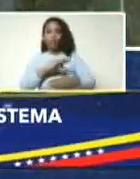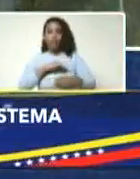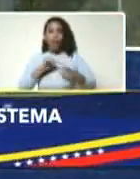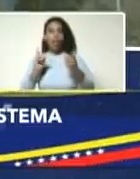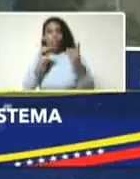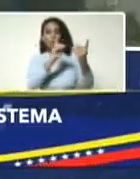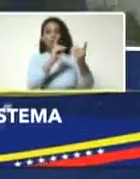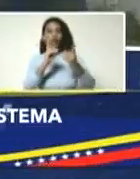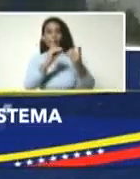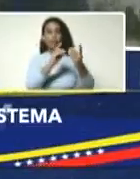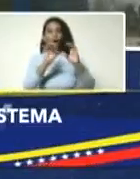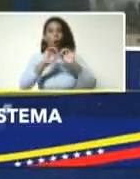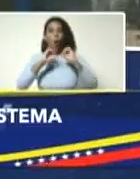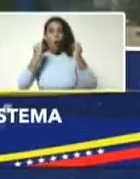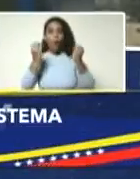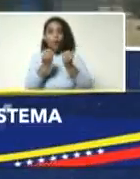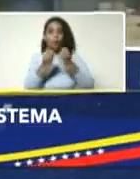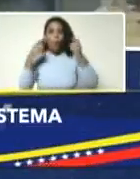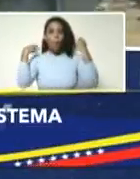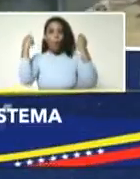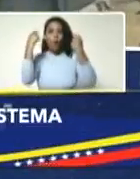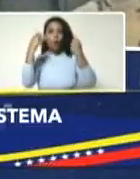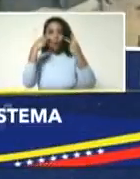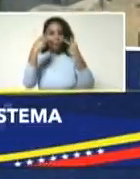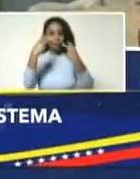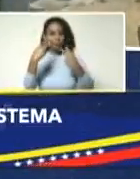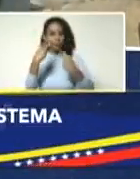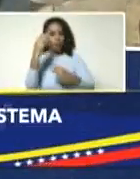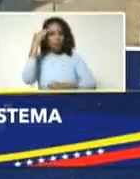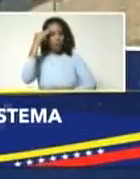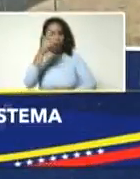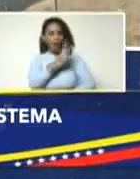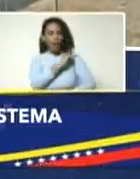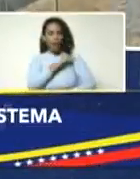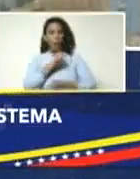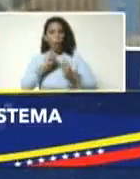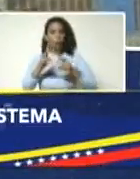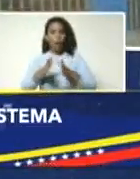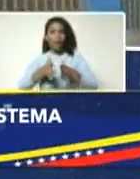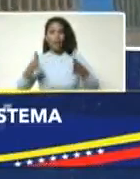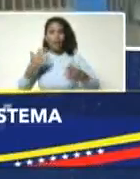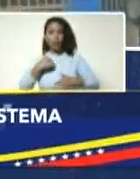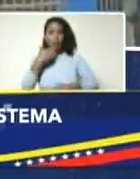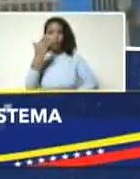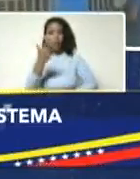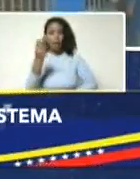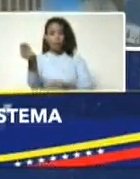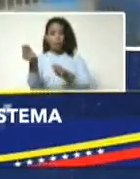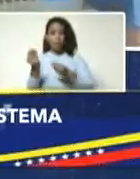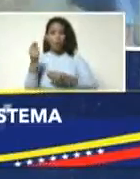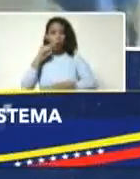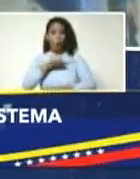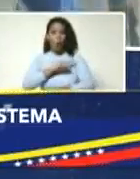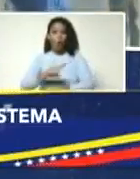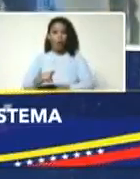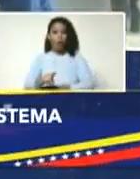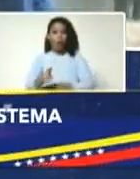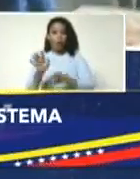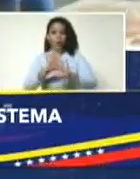la organización popular. Fíjese, mi comandante en jefe, la oportunidad tan grande que tenemos, que usted nos dio una orden hace